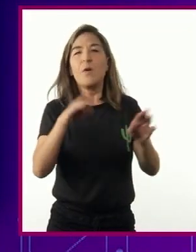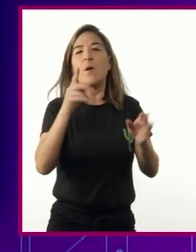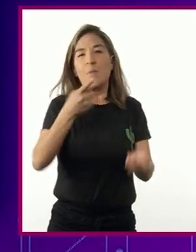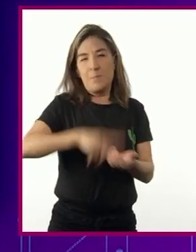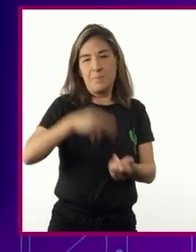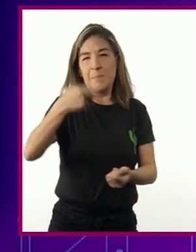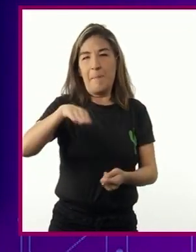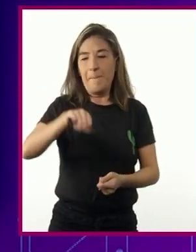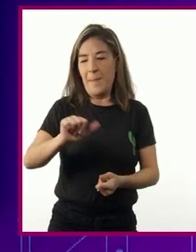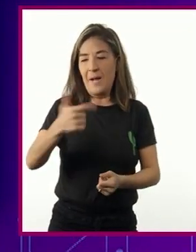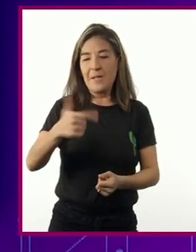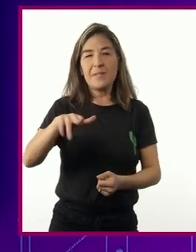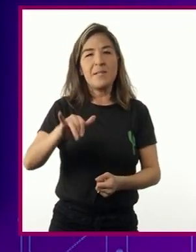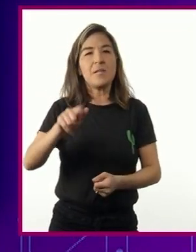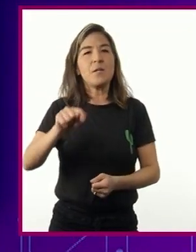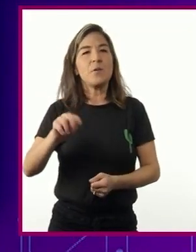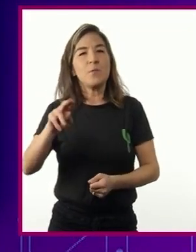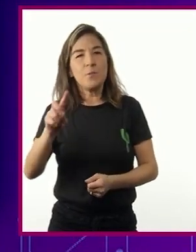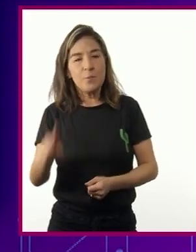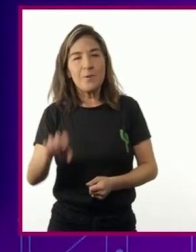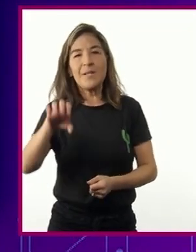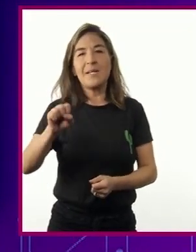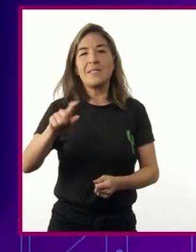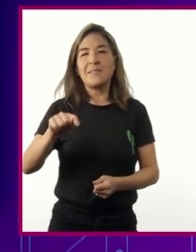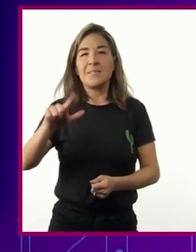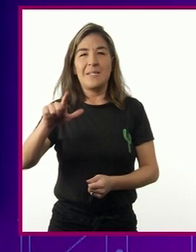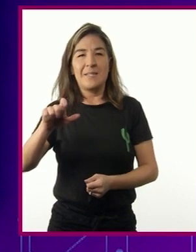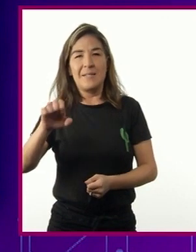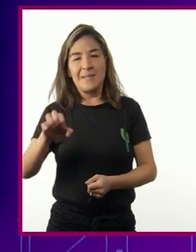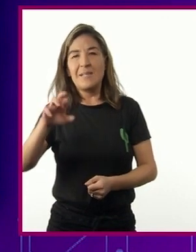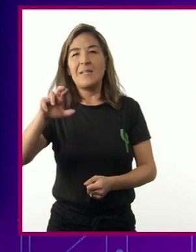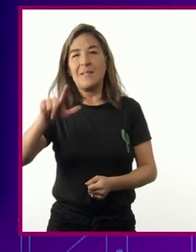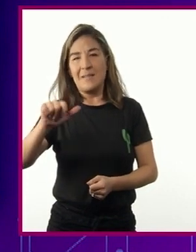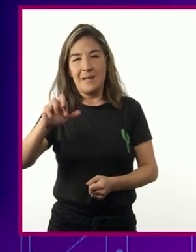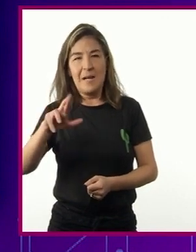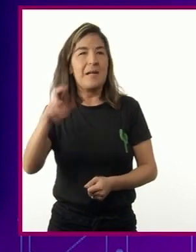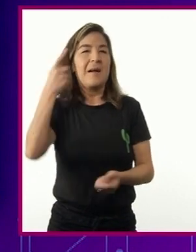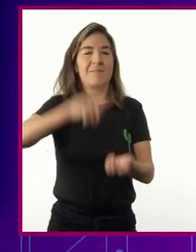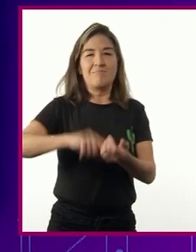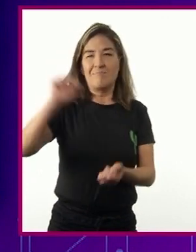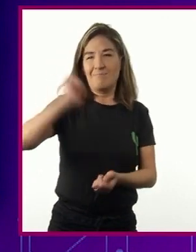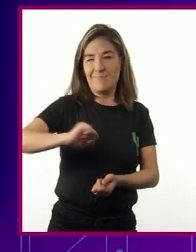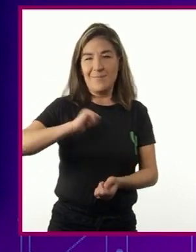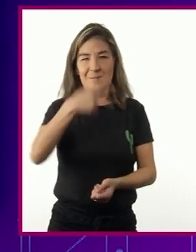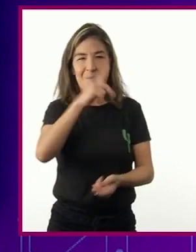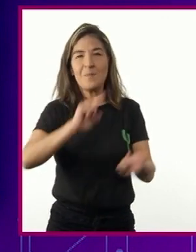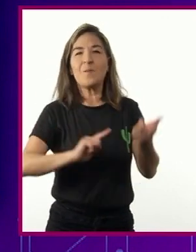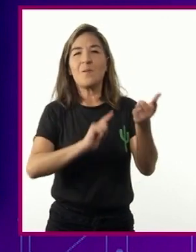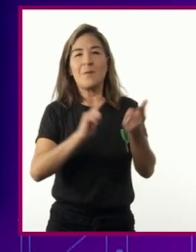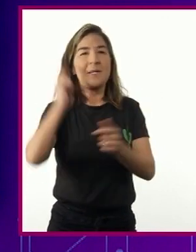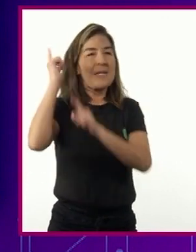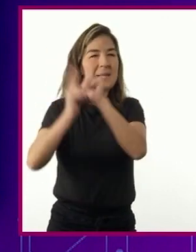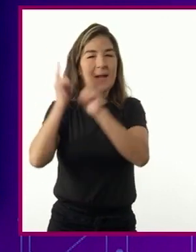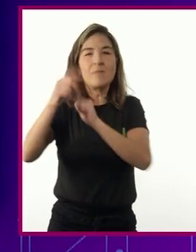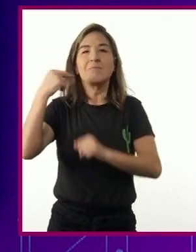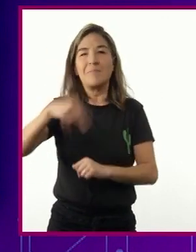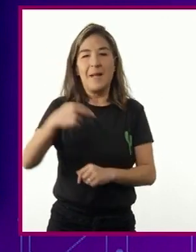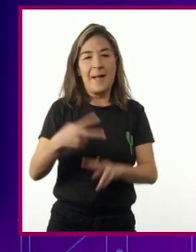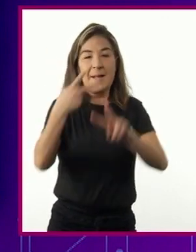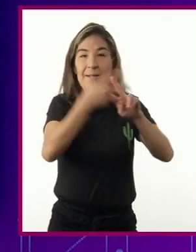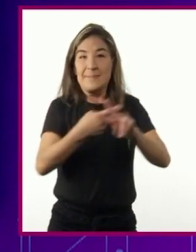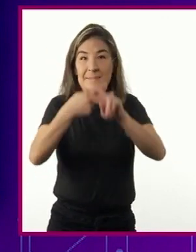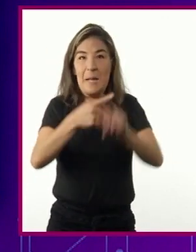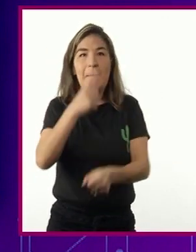magnitud estelar. Por ejemplo, los antiguos astrónomos griegos llamaban estrellas de primer